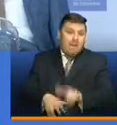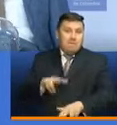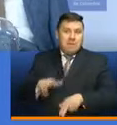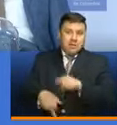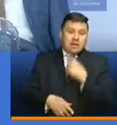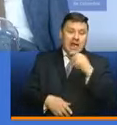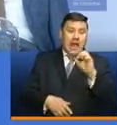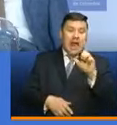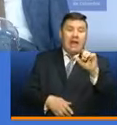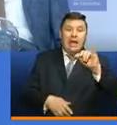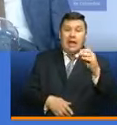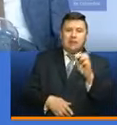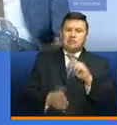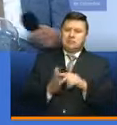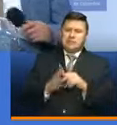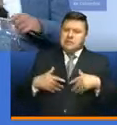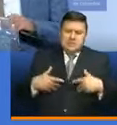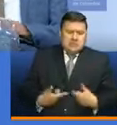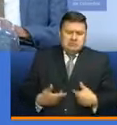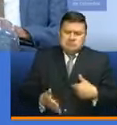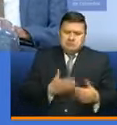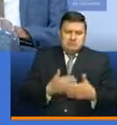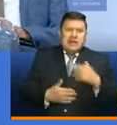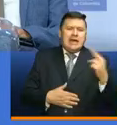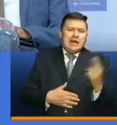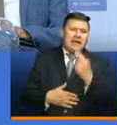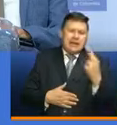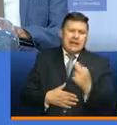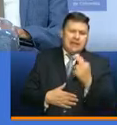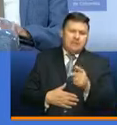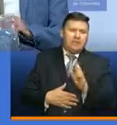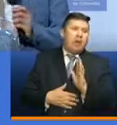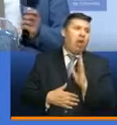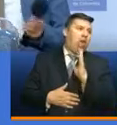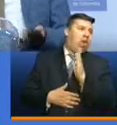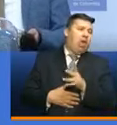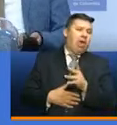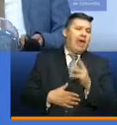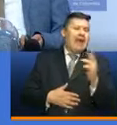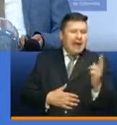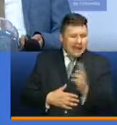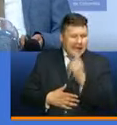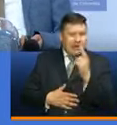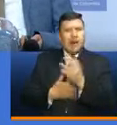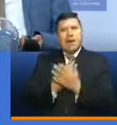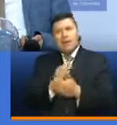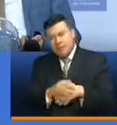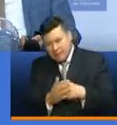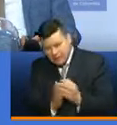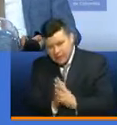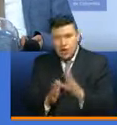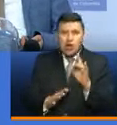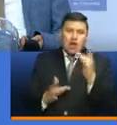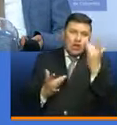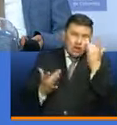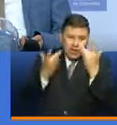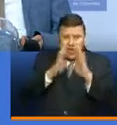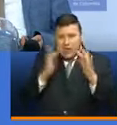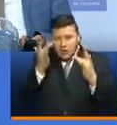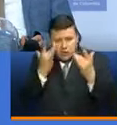Alejandro, no nos cansaremos de repetirlo y por favor no lo dejen de hacer. El lavado de manos, no tocarse la